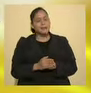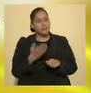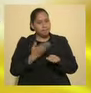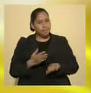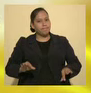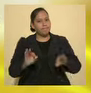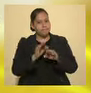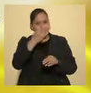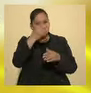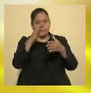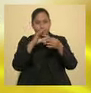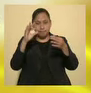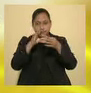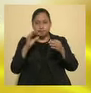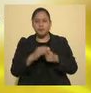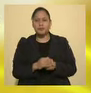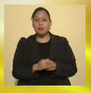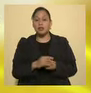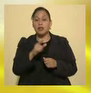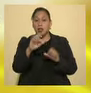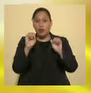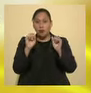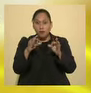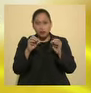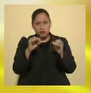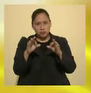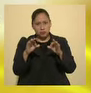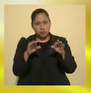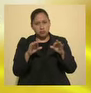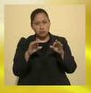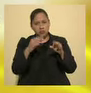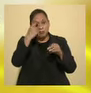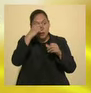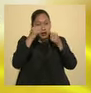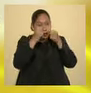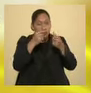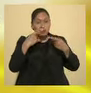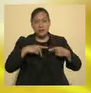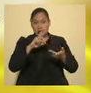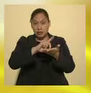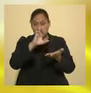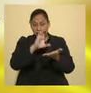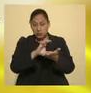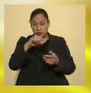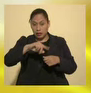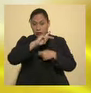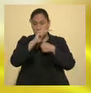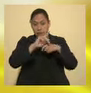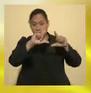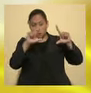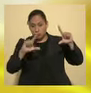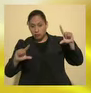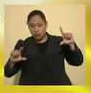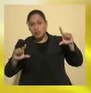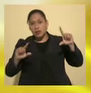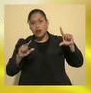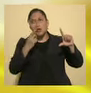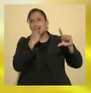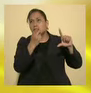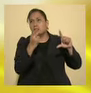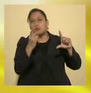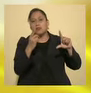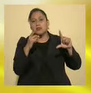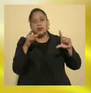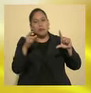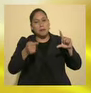importante mencionarte que institutos para la atención a personas con discapacidad en el país, podríamos decir que es